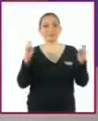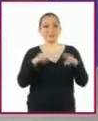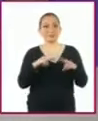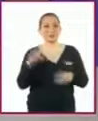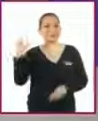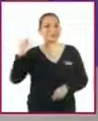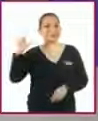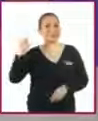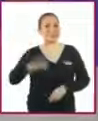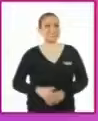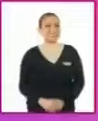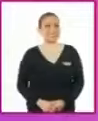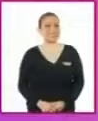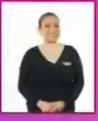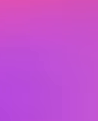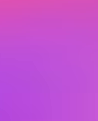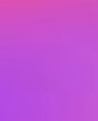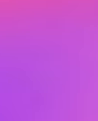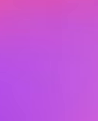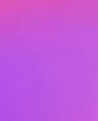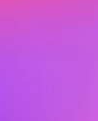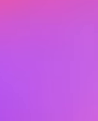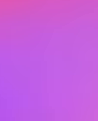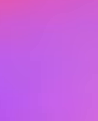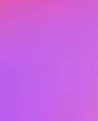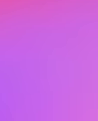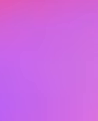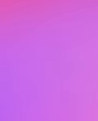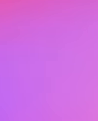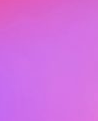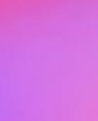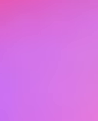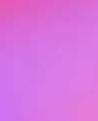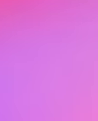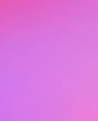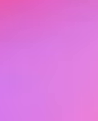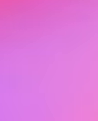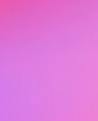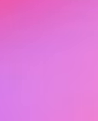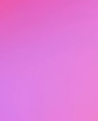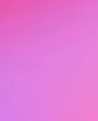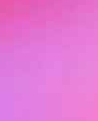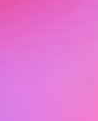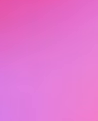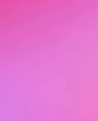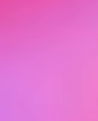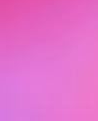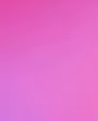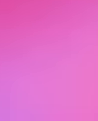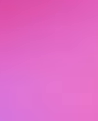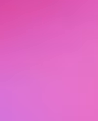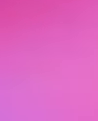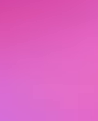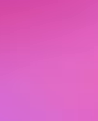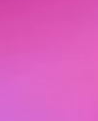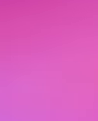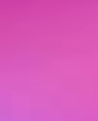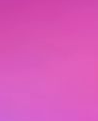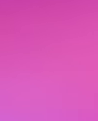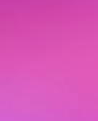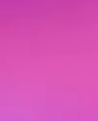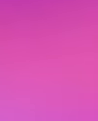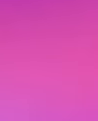Hasta pronto. Si tienes dudas o necesitas ayuda, llama al Centro de Apoyo Pedagógico a Distancia. El número de teléfono